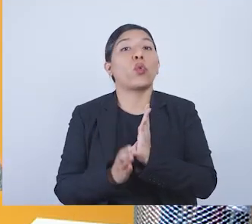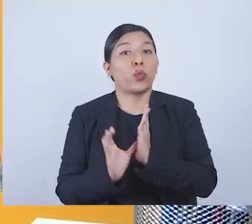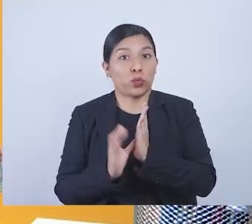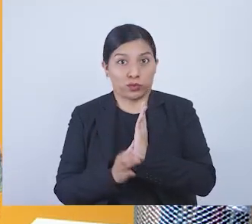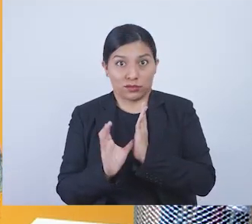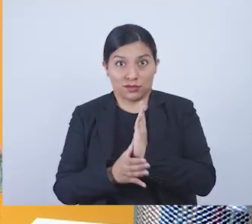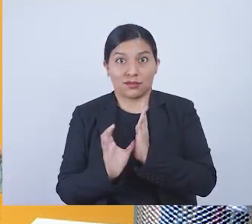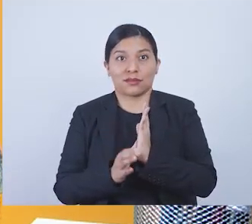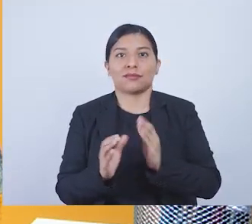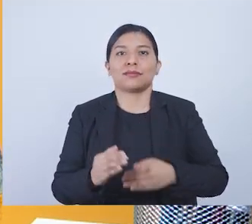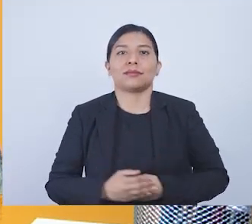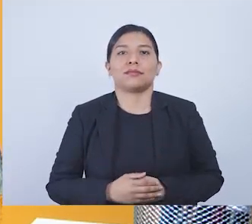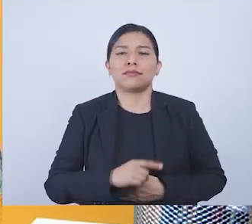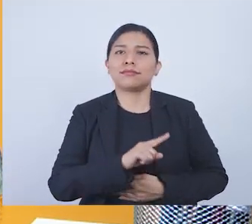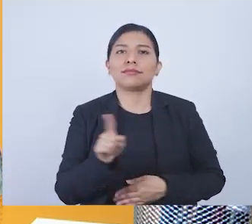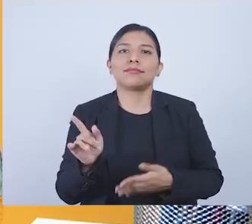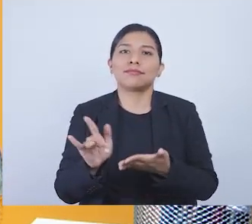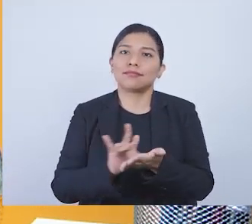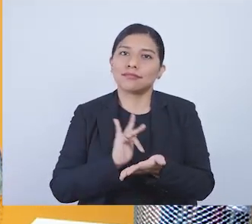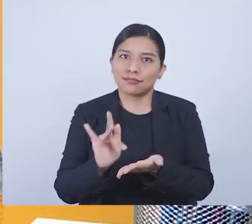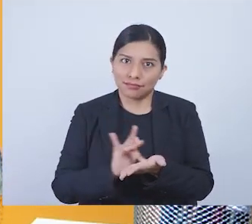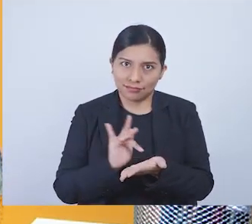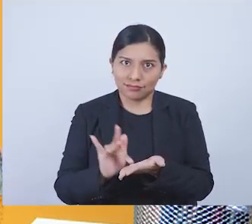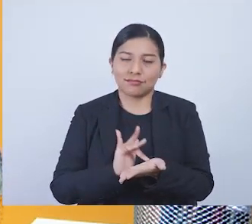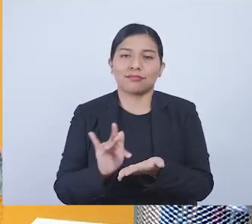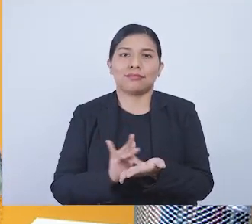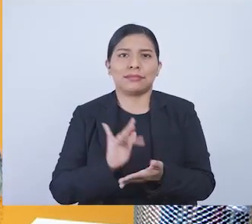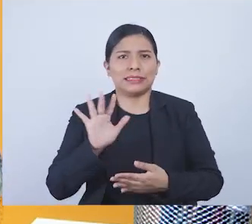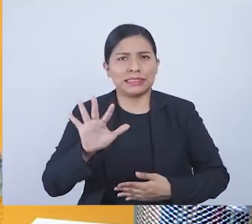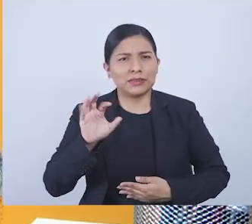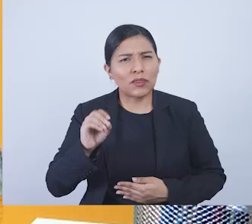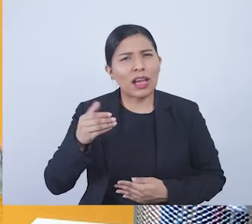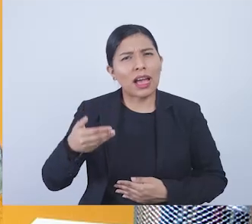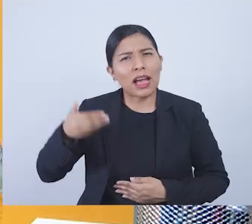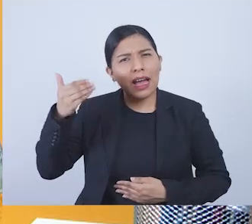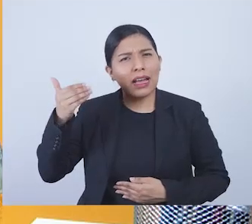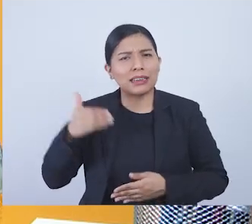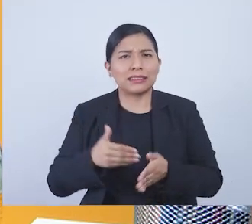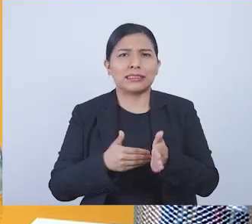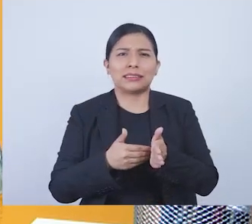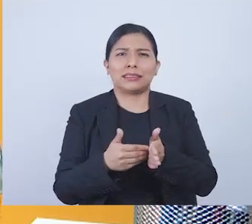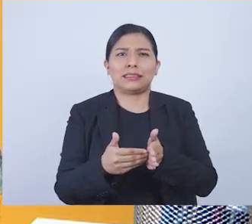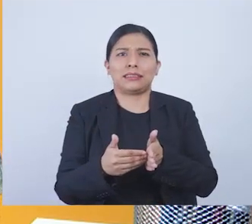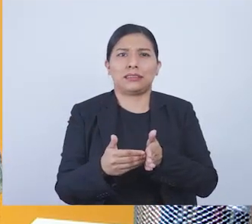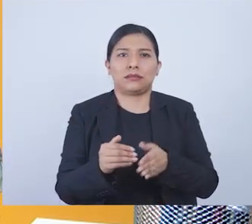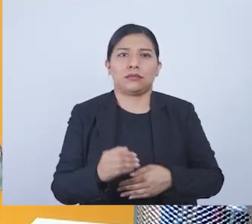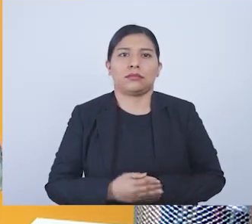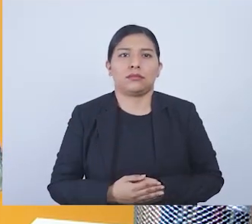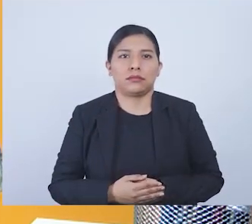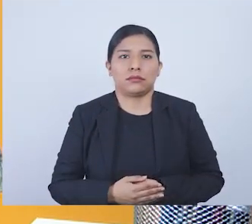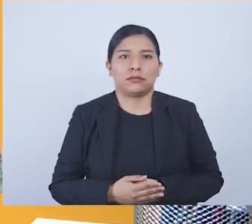para, aprovechando que estamos cumpliendo 50 años de servicio, con la asignatura,